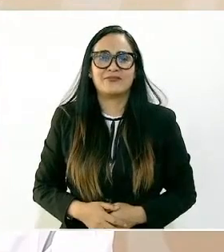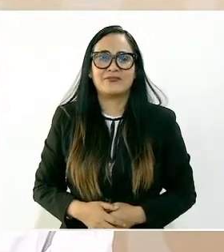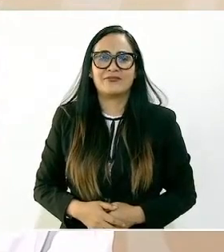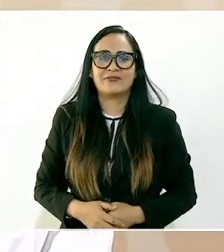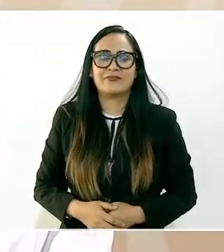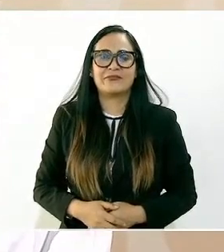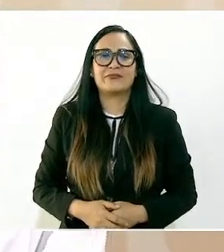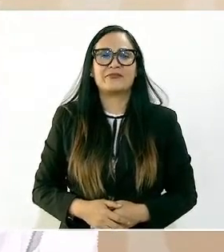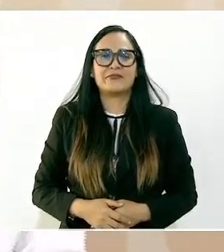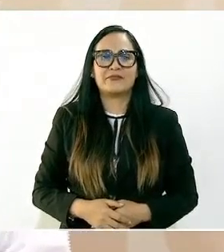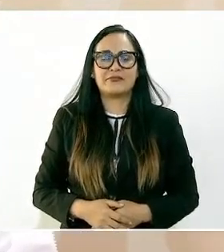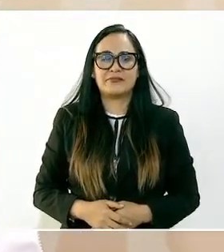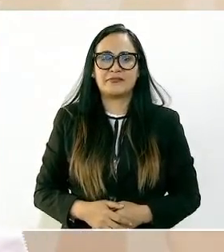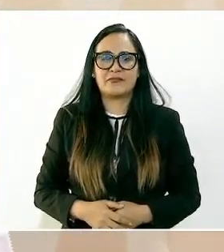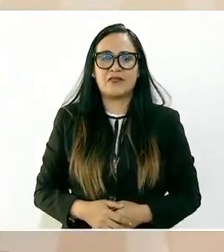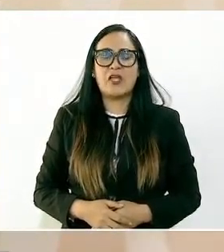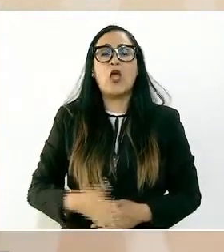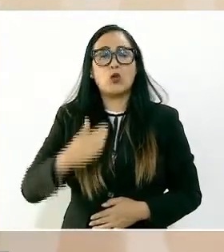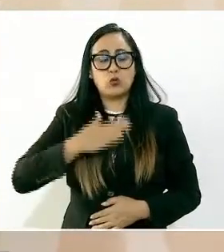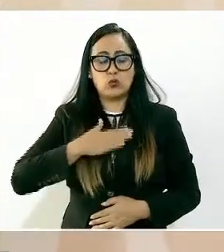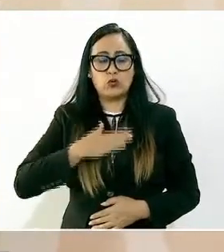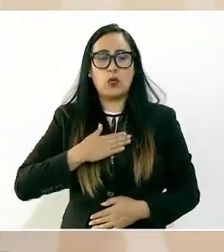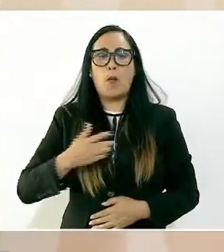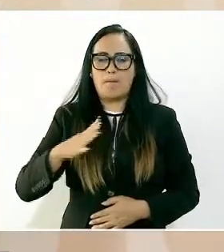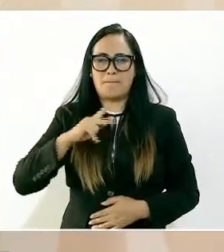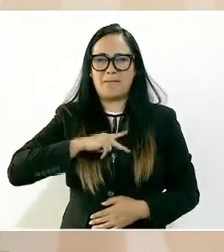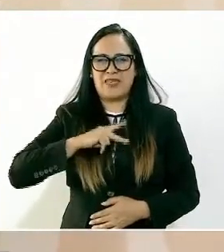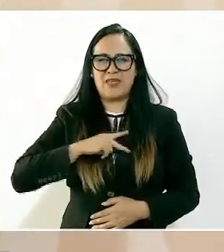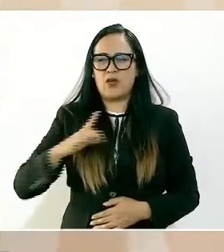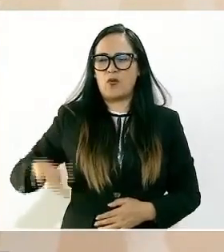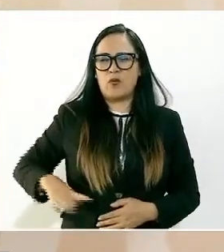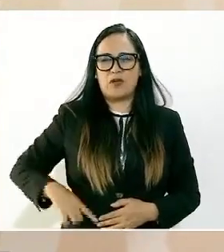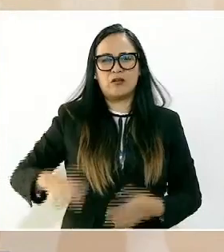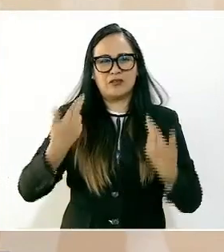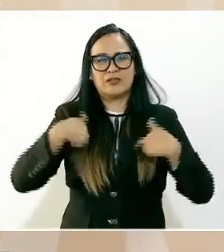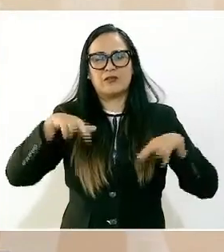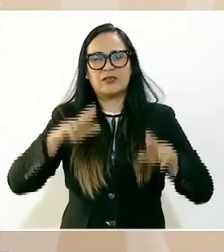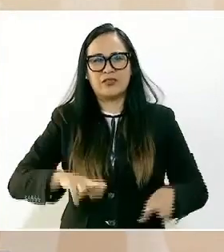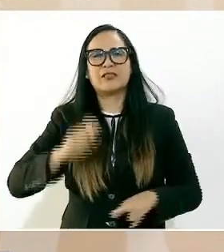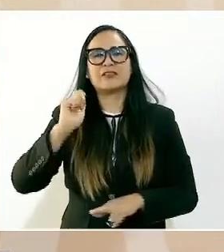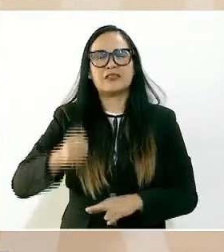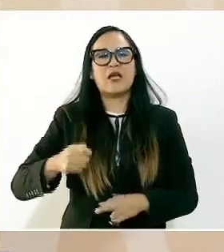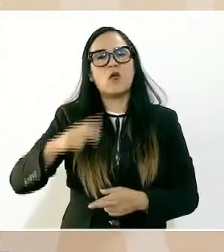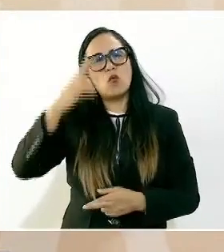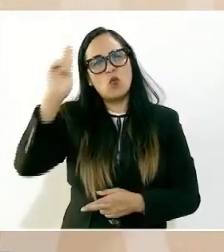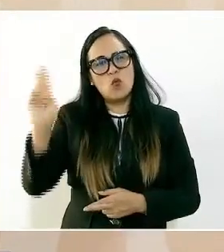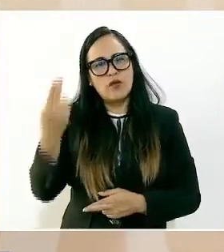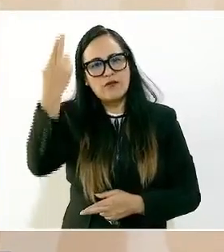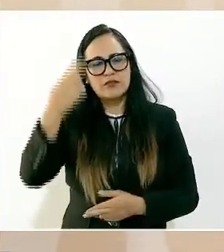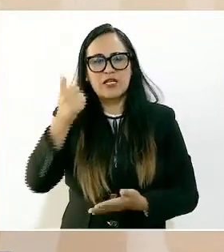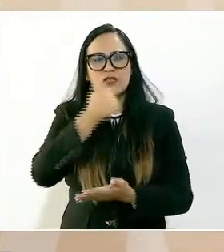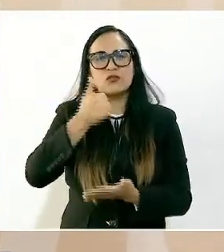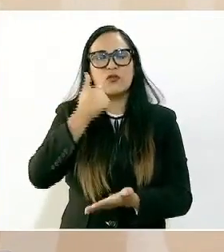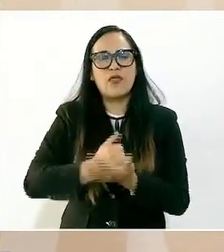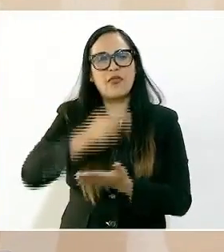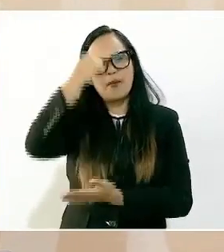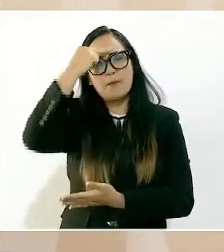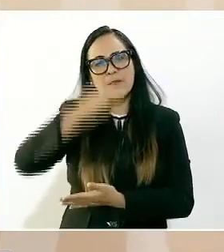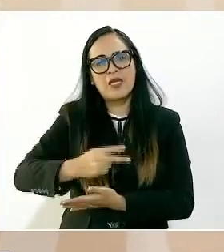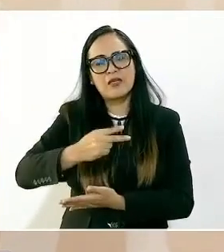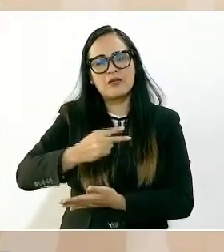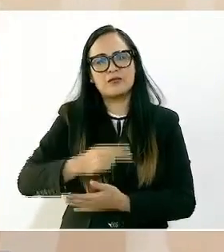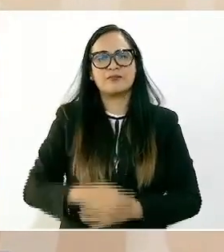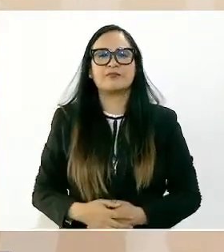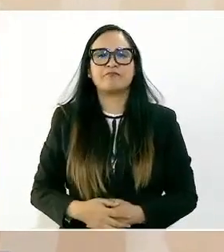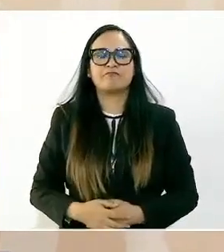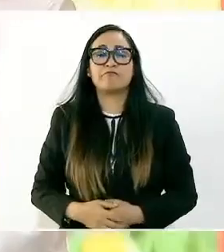el gobierno que representé la Universidad de la Ciudad de México, que ya es